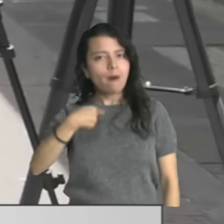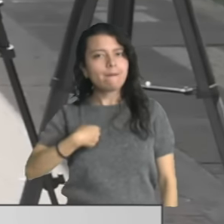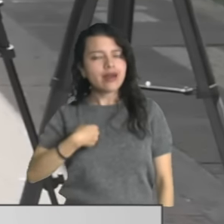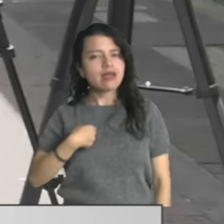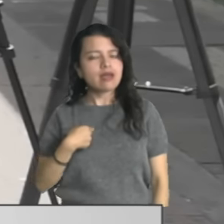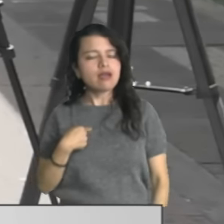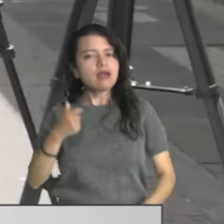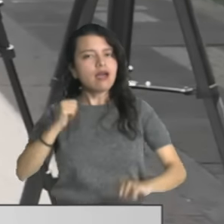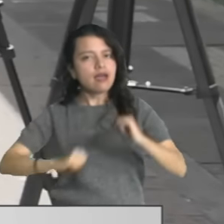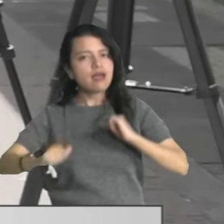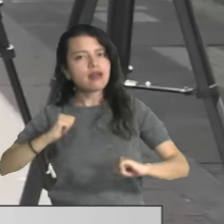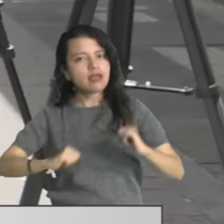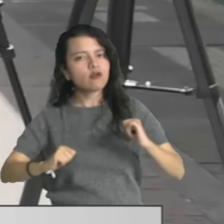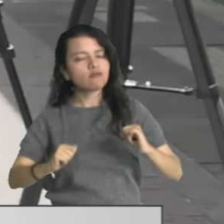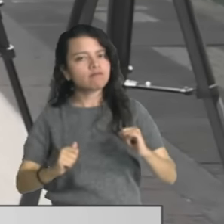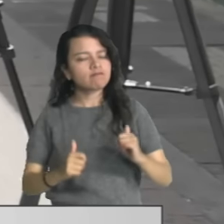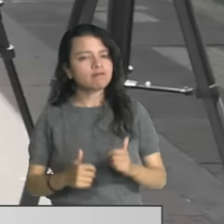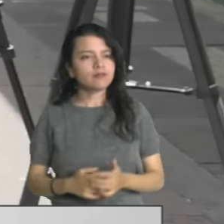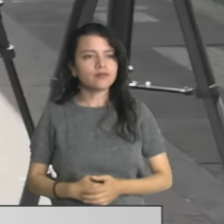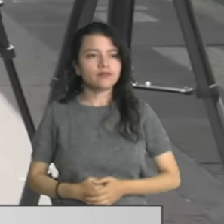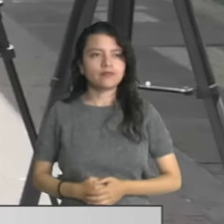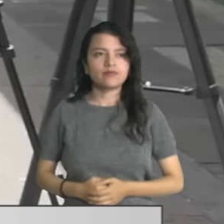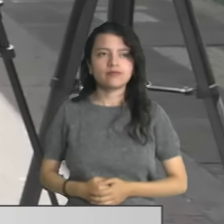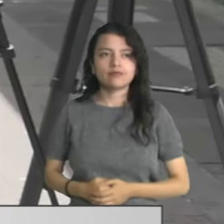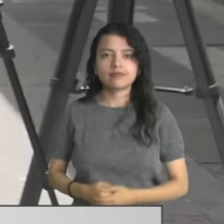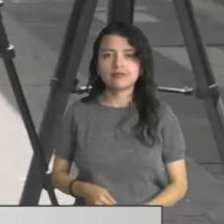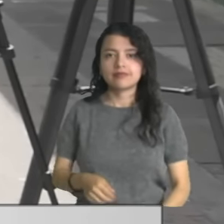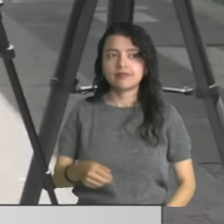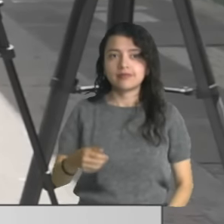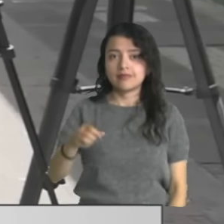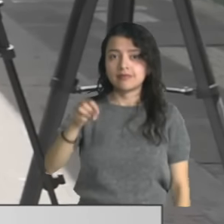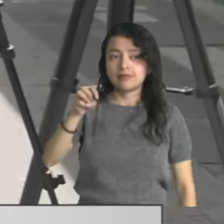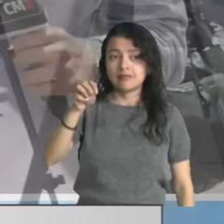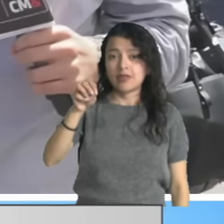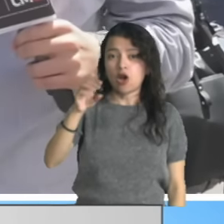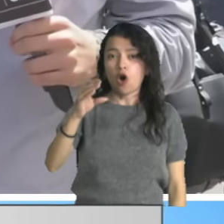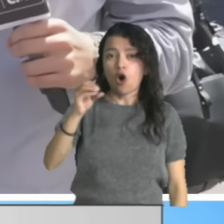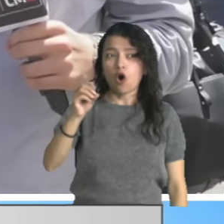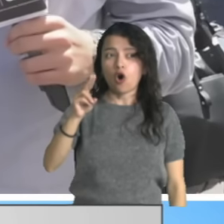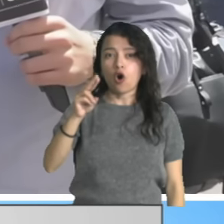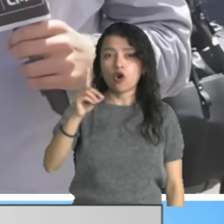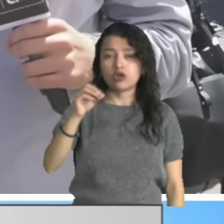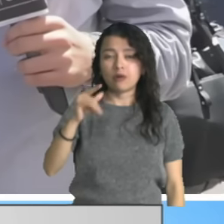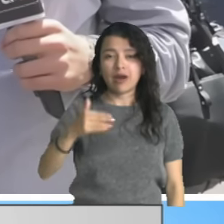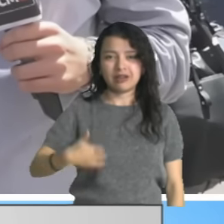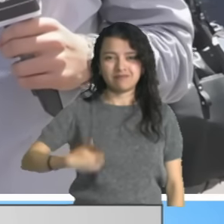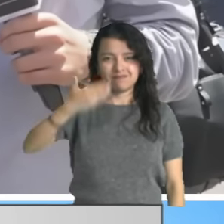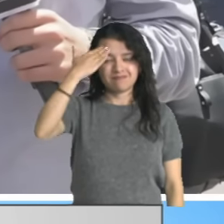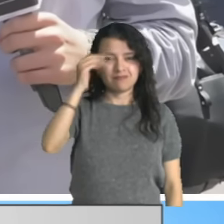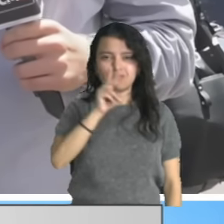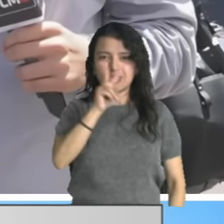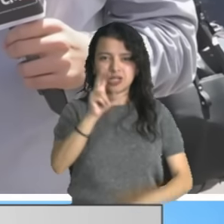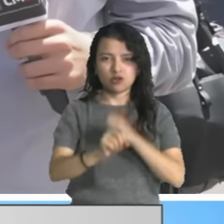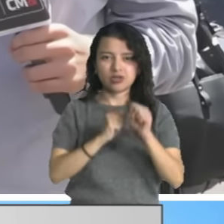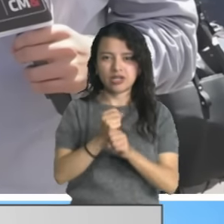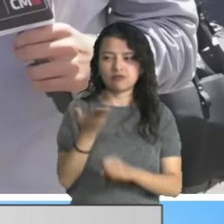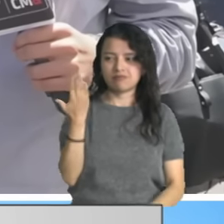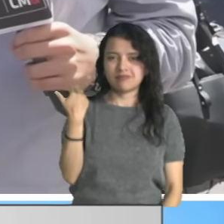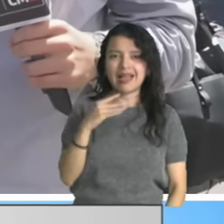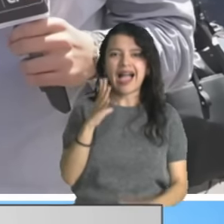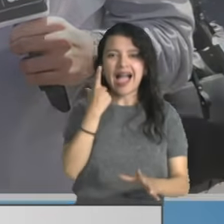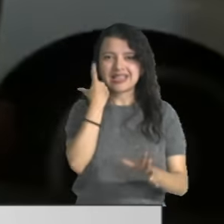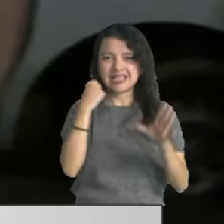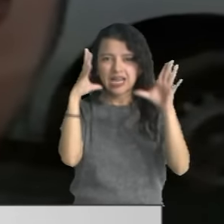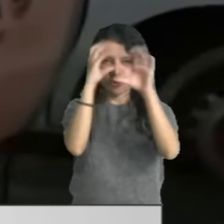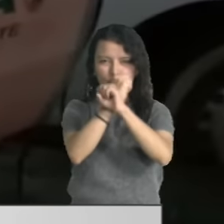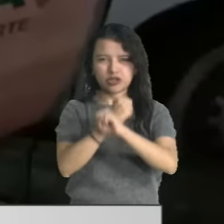Hola Luisa, muy buenas tardes para usted y para toda nuestra audiencia. Se trata de Maldín Jair Córdoba, un joven de 22 años que la noche del martes resultó